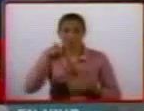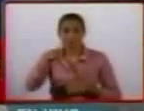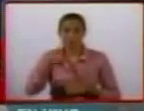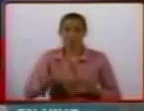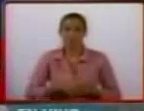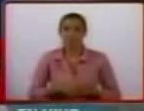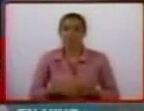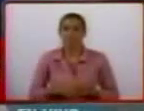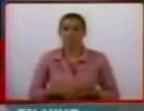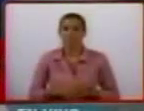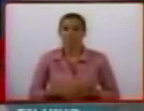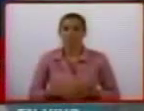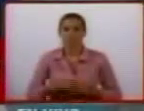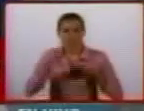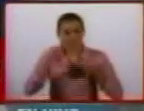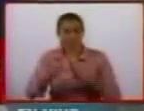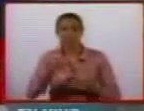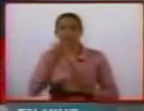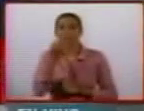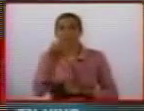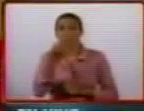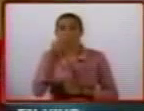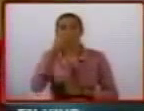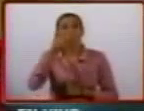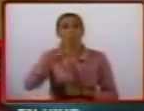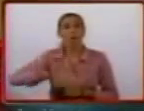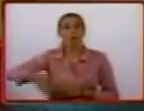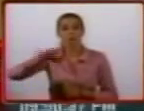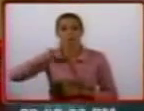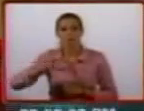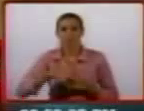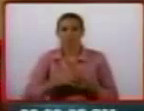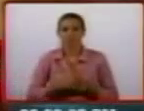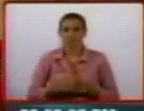Para que se fortalezca la alimentación del pueblo.